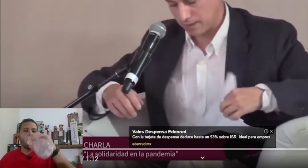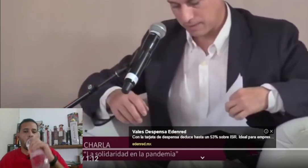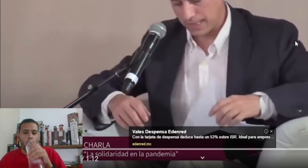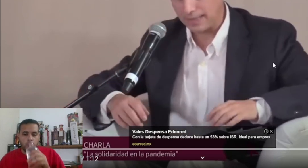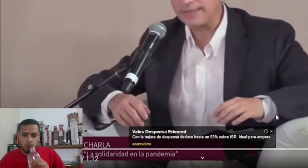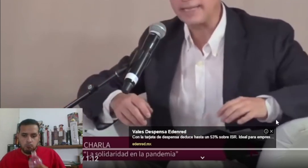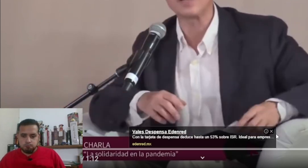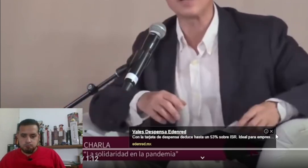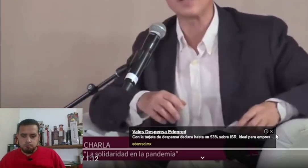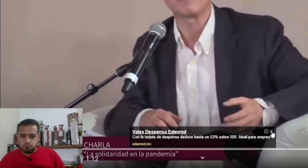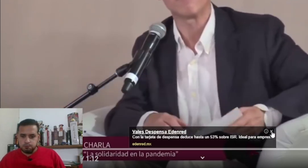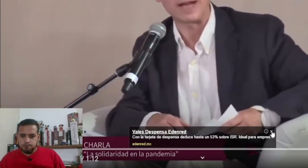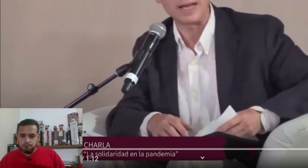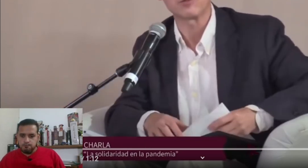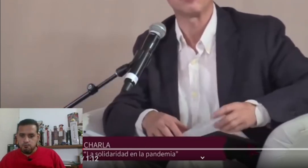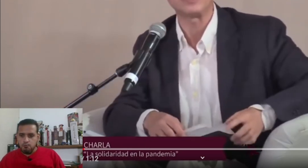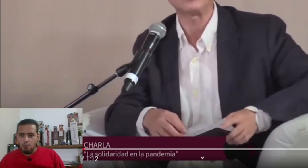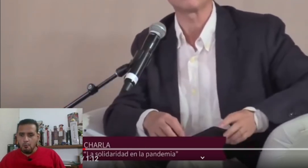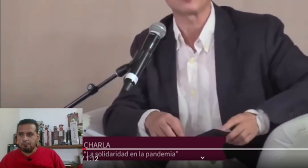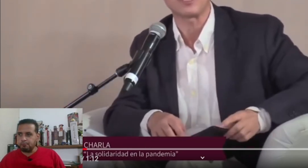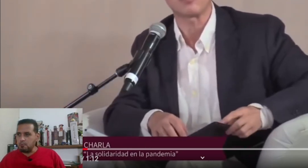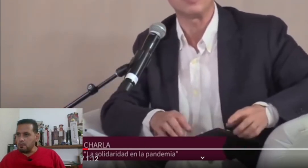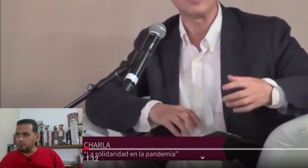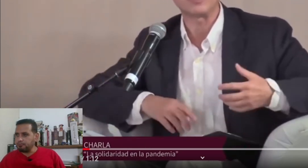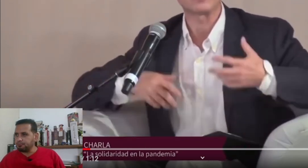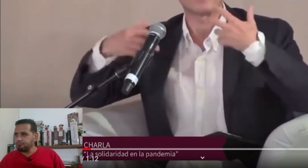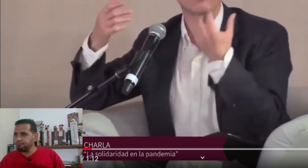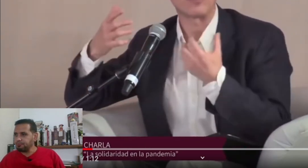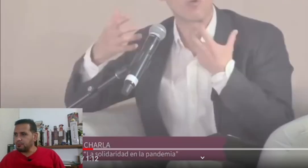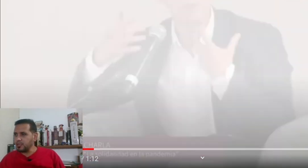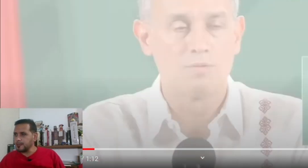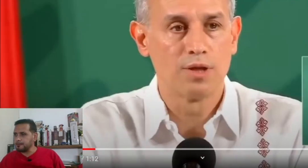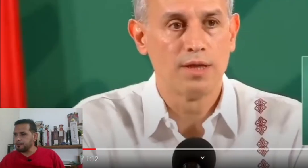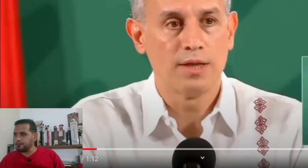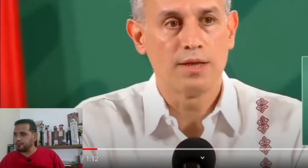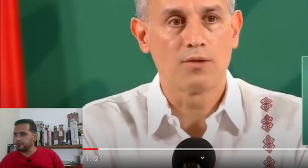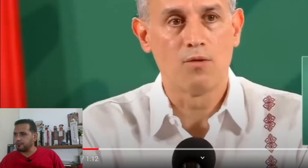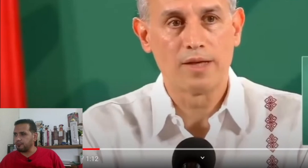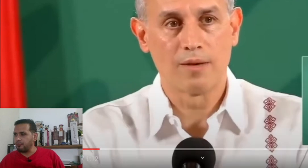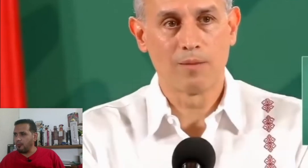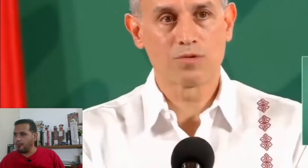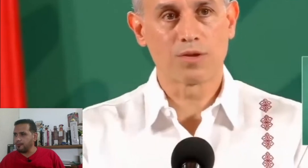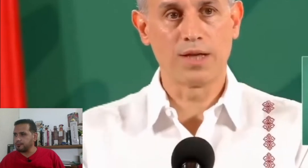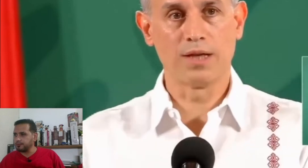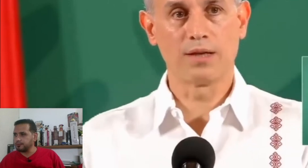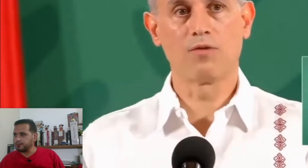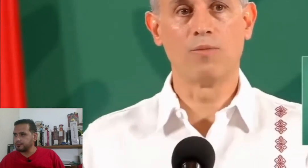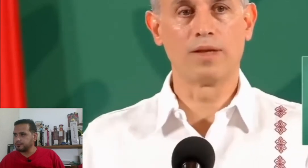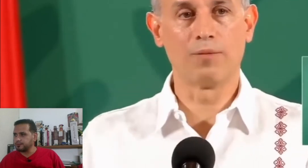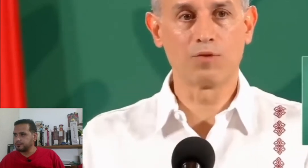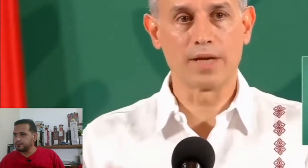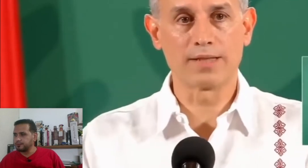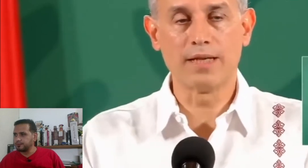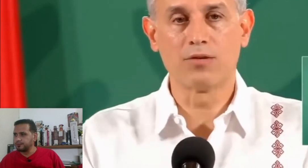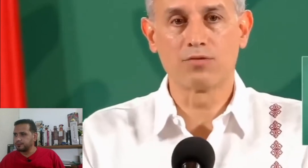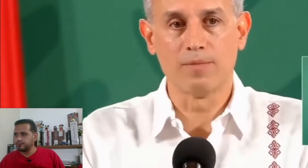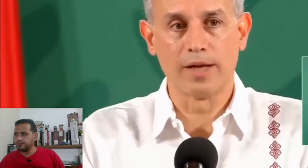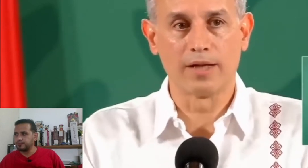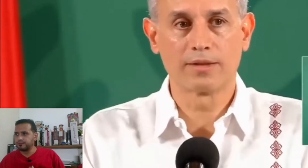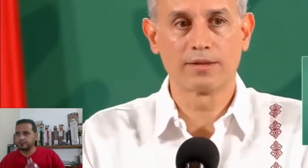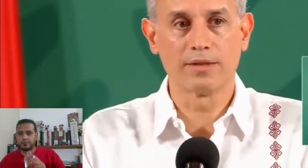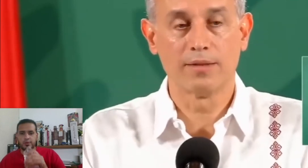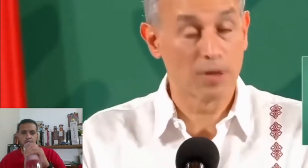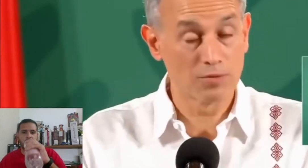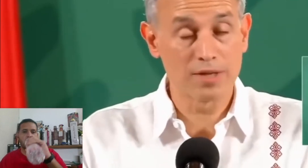López-Gatell, por las muertes provocadas por la pandemia de COVID-19 en México. En audiencia celebrada este miércoles, el juez de